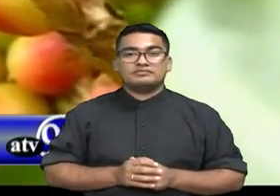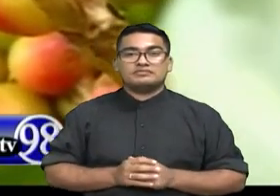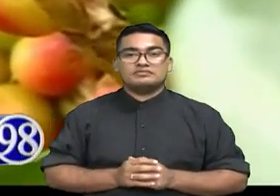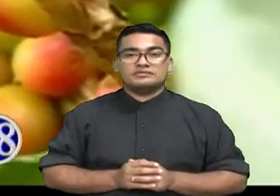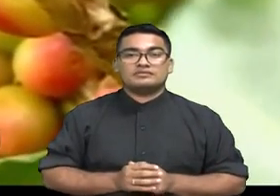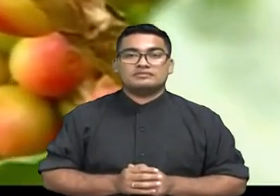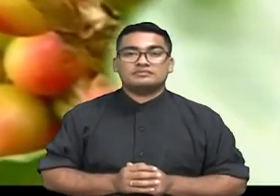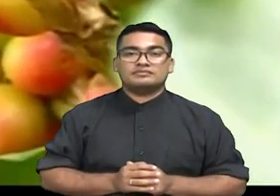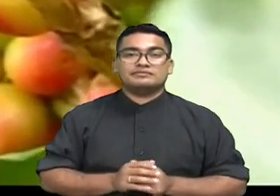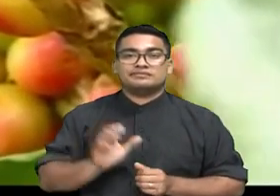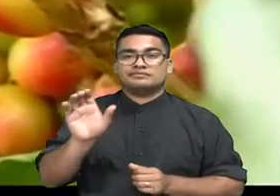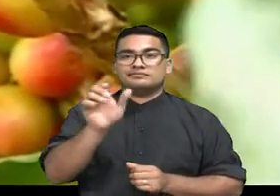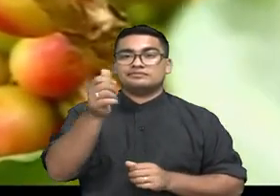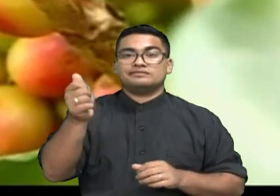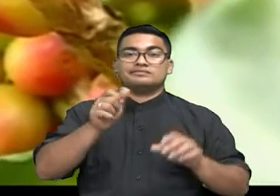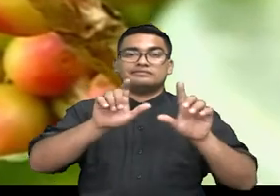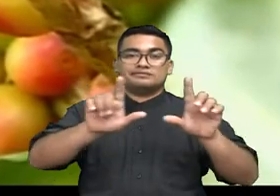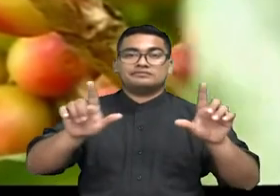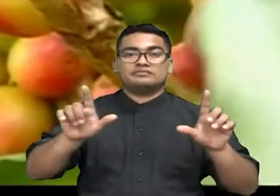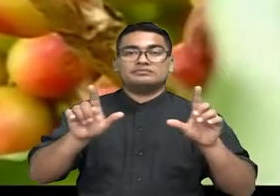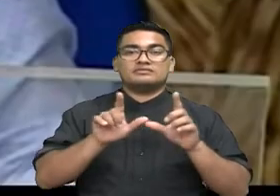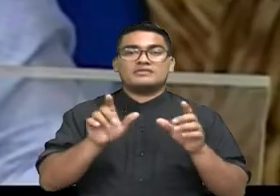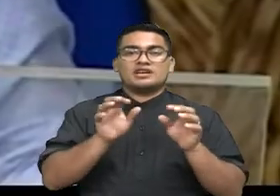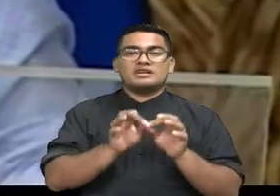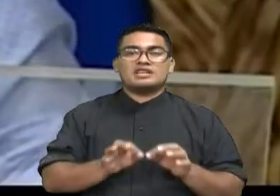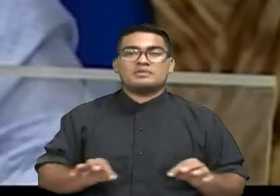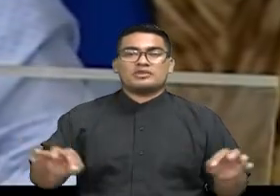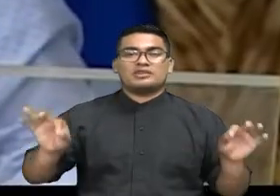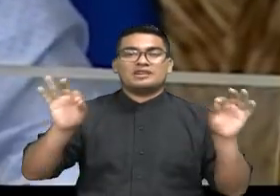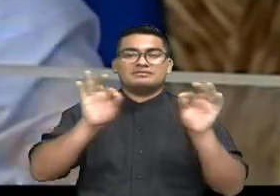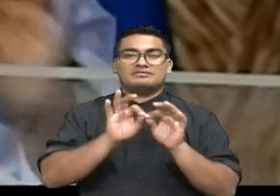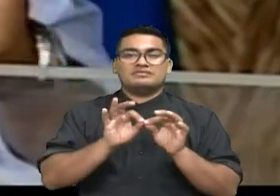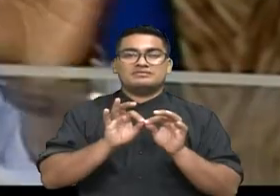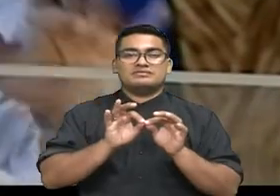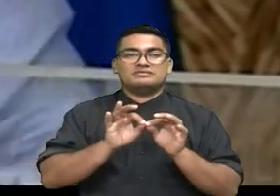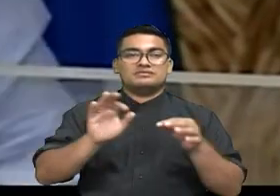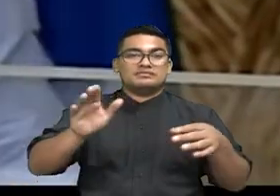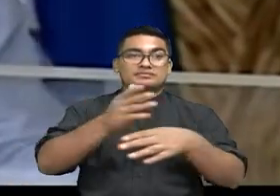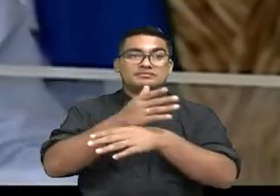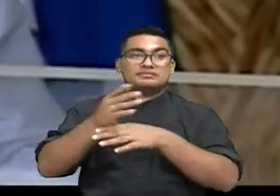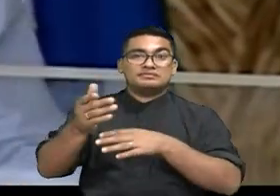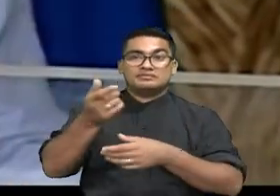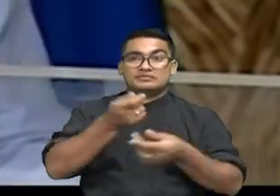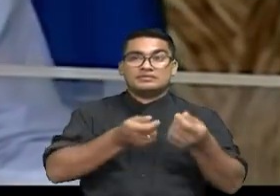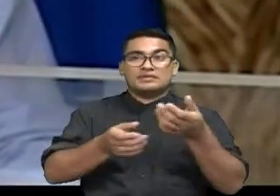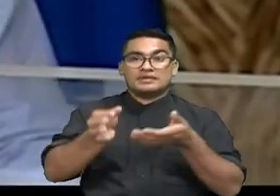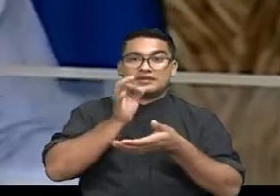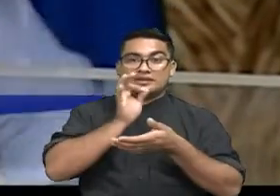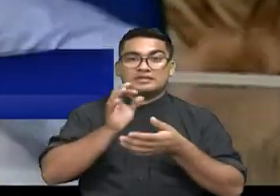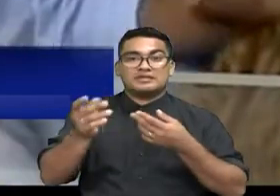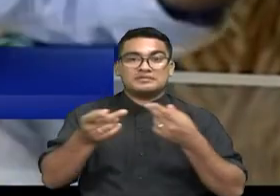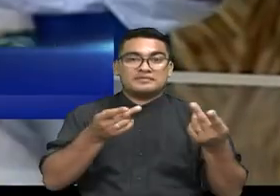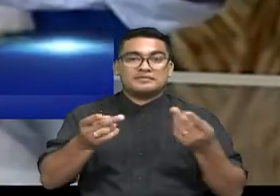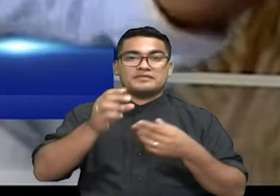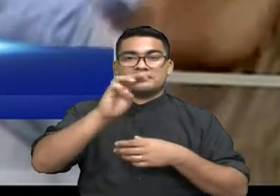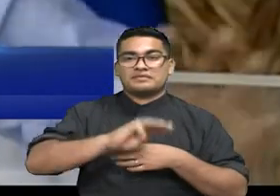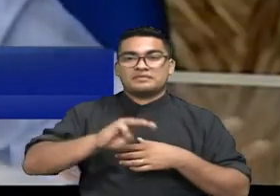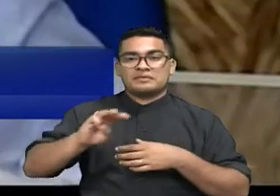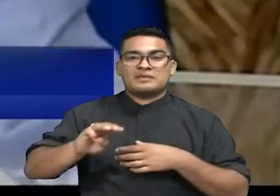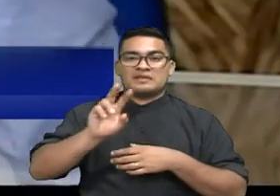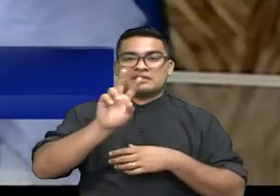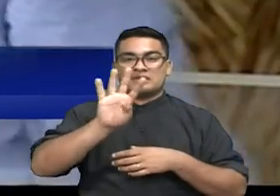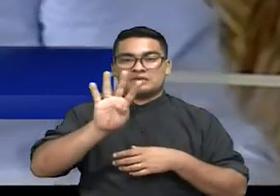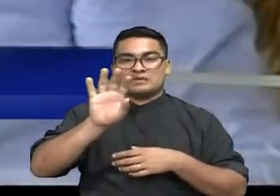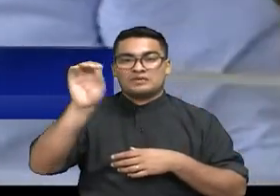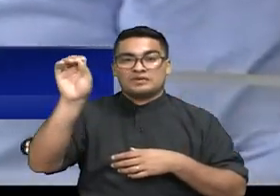Lo otro es que está ubicado en zonas importantes, por la variedad que estamos hablando, ¿eh? Matagalpa, un